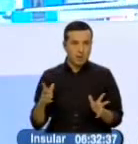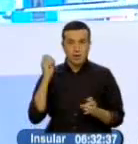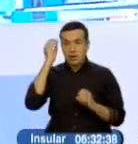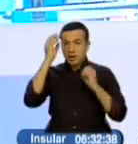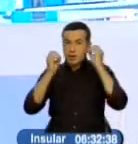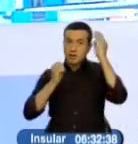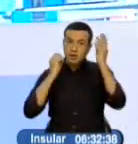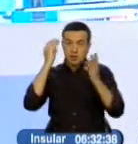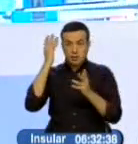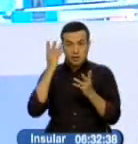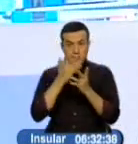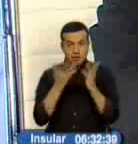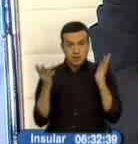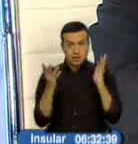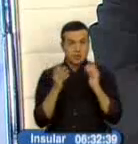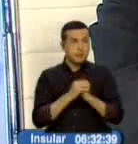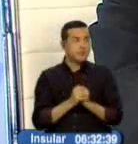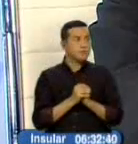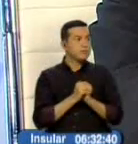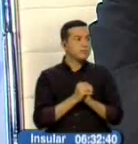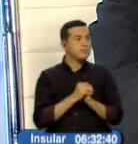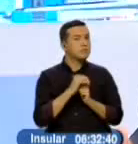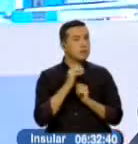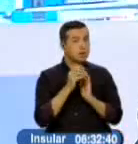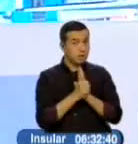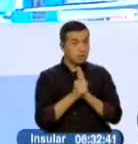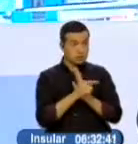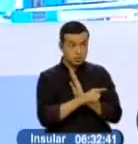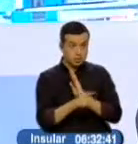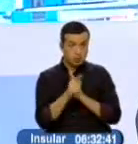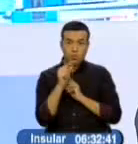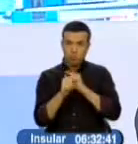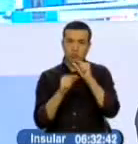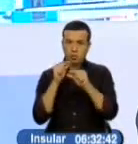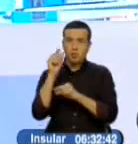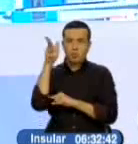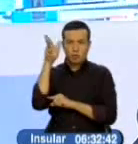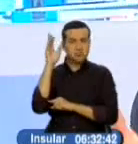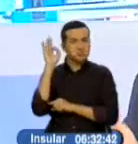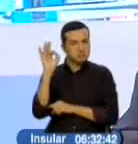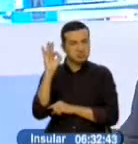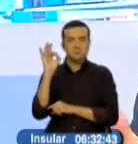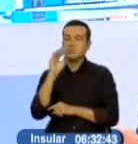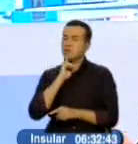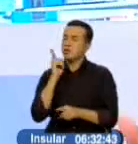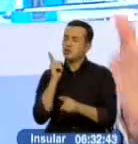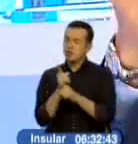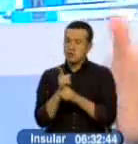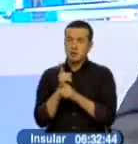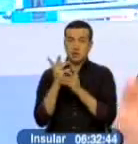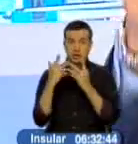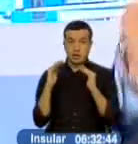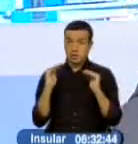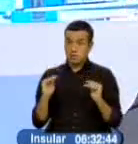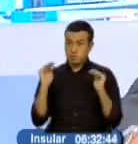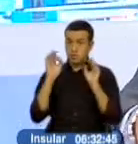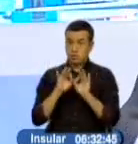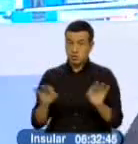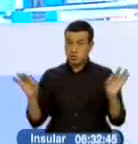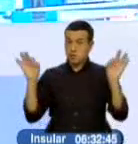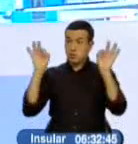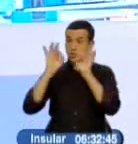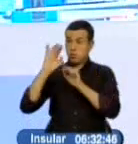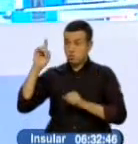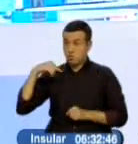innovación, capacidades críticas. Yo creo que se van preparando cada vez mejor. Y por eso te decía, si hay algo que podemos